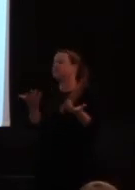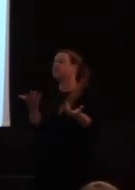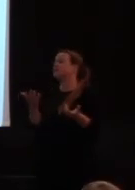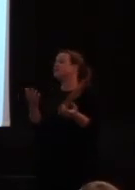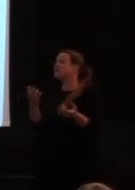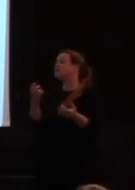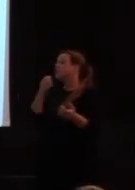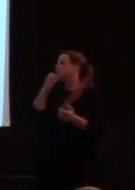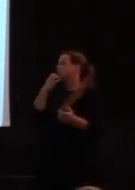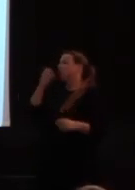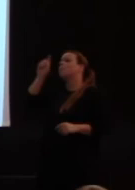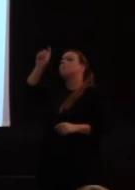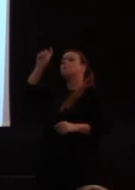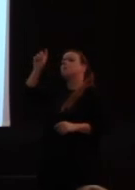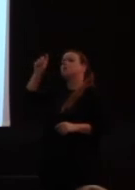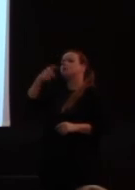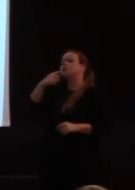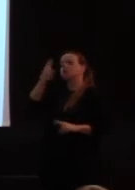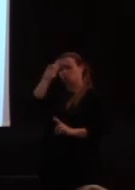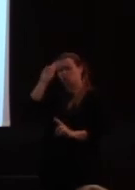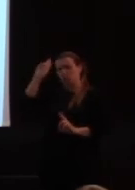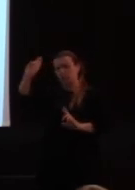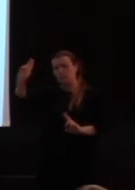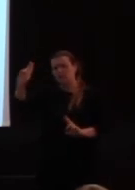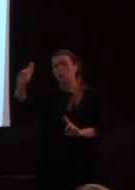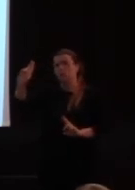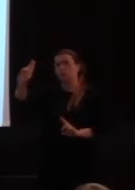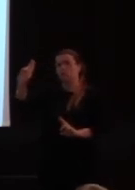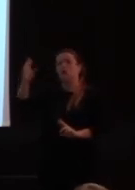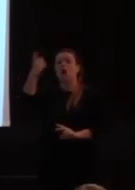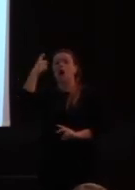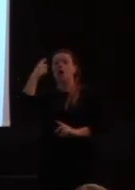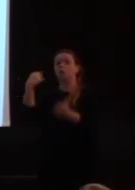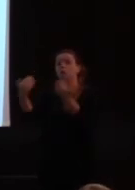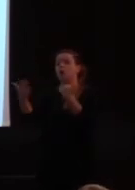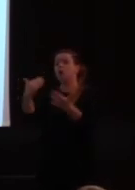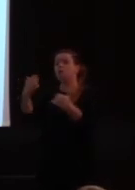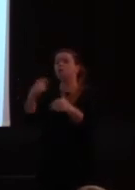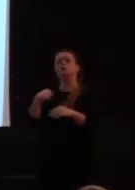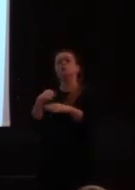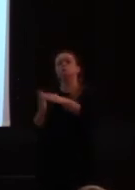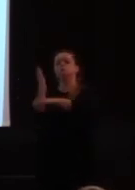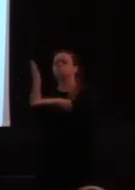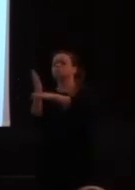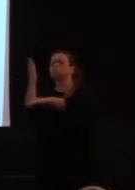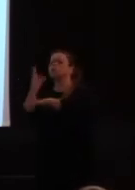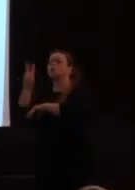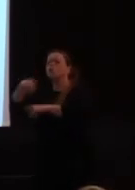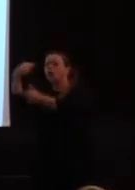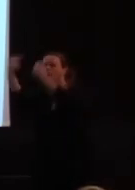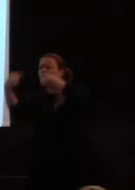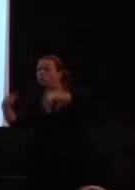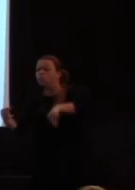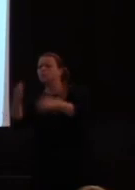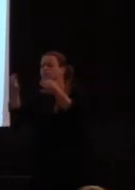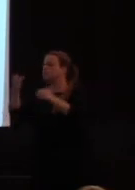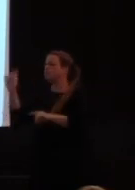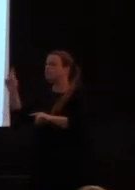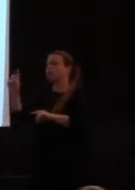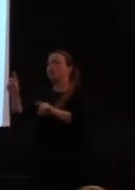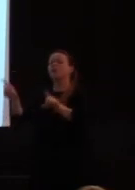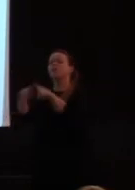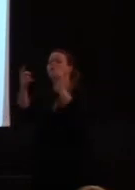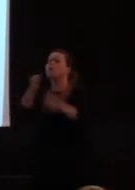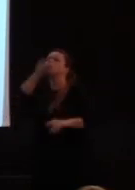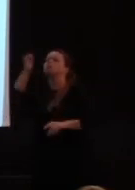decía, yo le respeto a ellos, desde cuando ellos hablan, yo no les interrumpo nunca, no les explico continuamente, aunque digan un disparate,